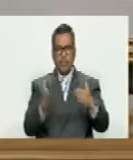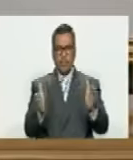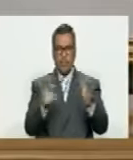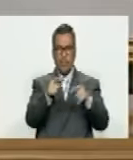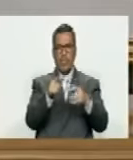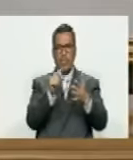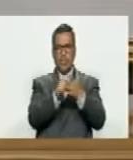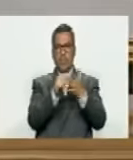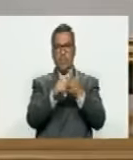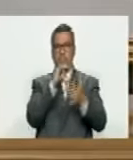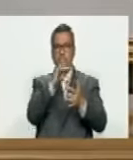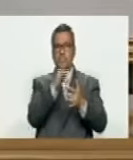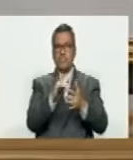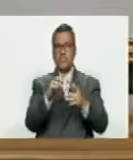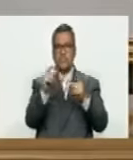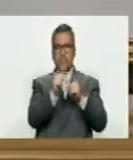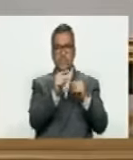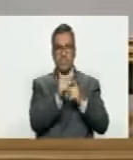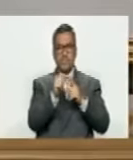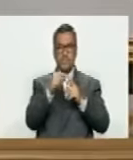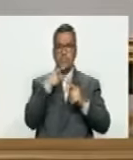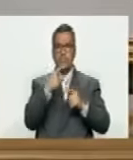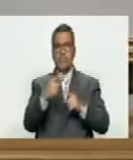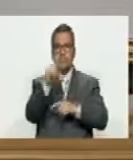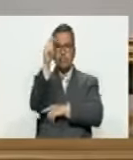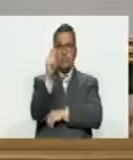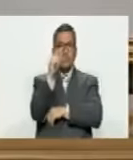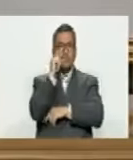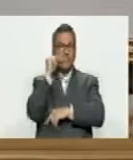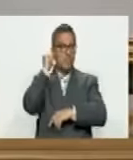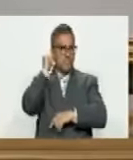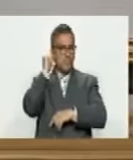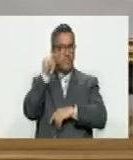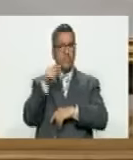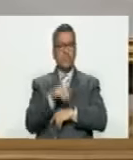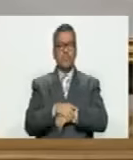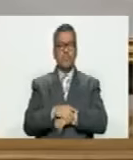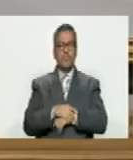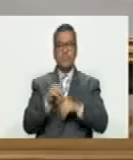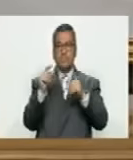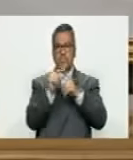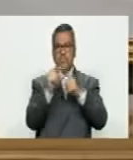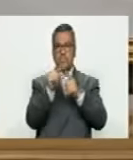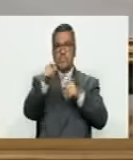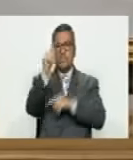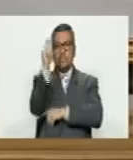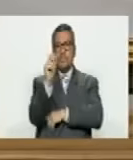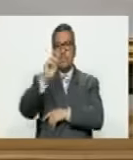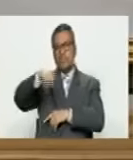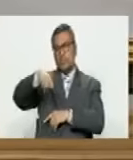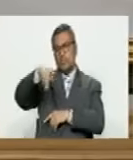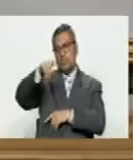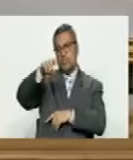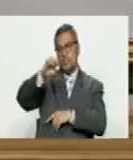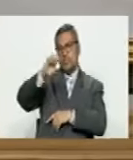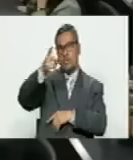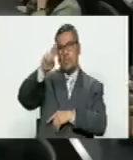puntos de información, derechos de palabra, opiniones de las diputadas y de los diputados. Dejen el derecho de palabra al diputado Pedro Infante.